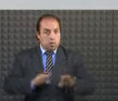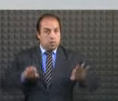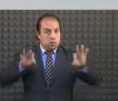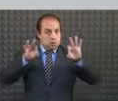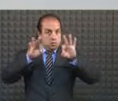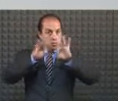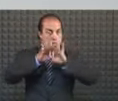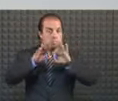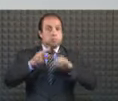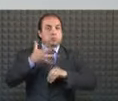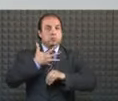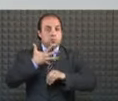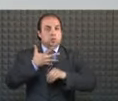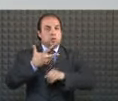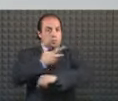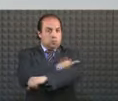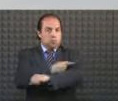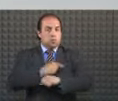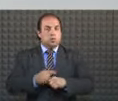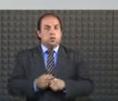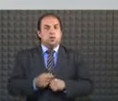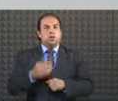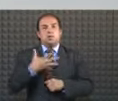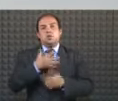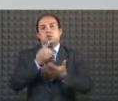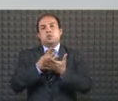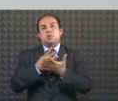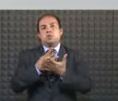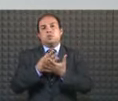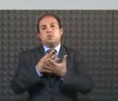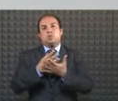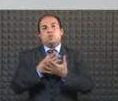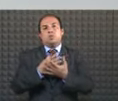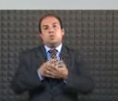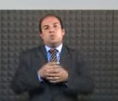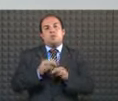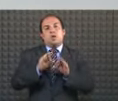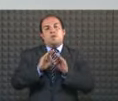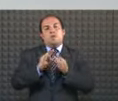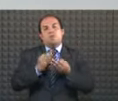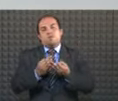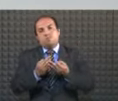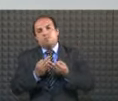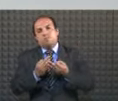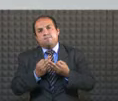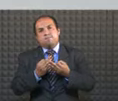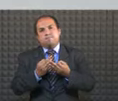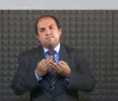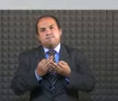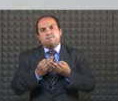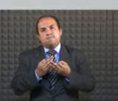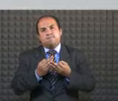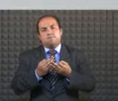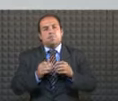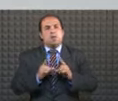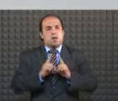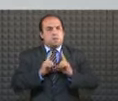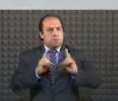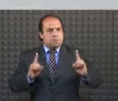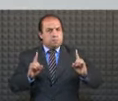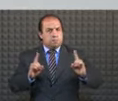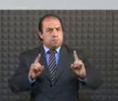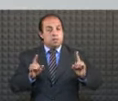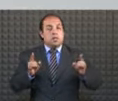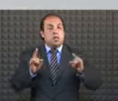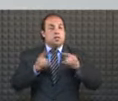que tenemos ya la vacuna y no estamos solamente con una herramienta, un instrumento que era la sana distancia y el